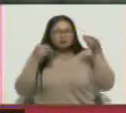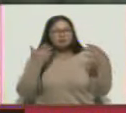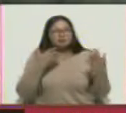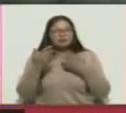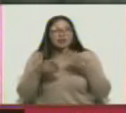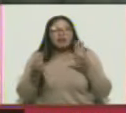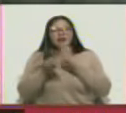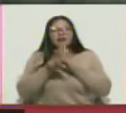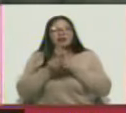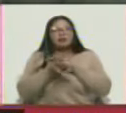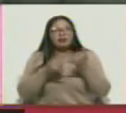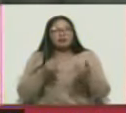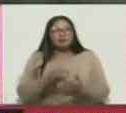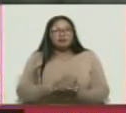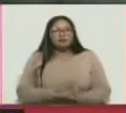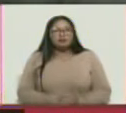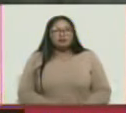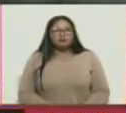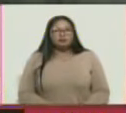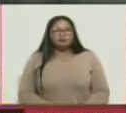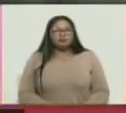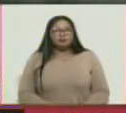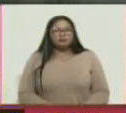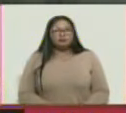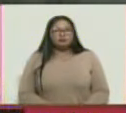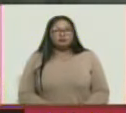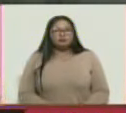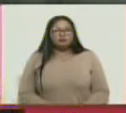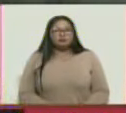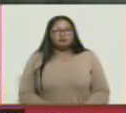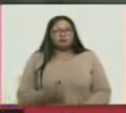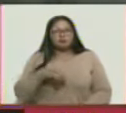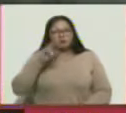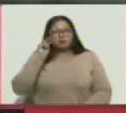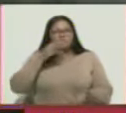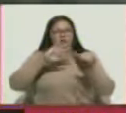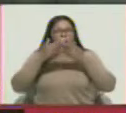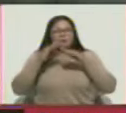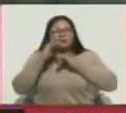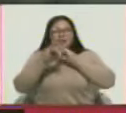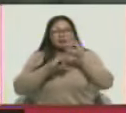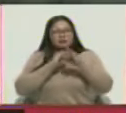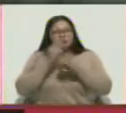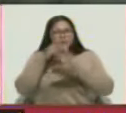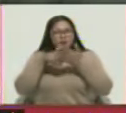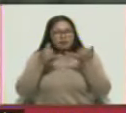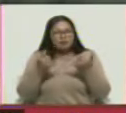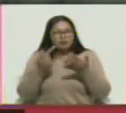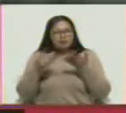legal. Y la comunidad internacional tiene que intervenir de una manera